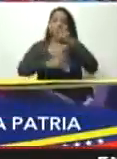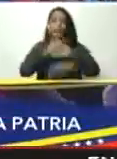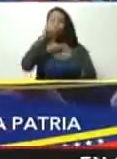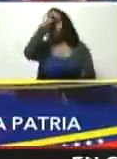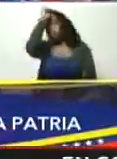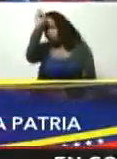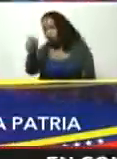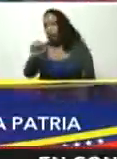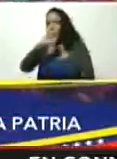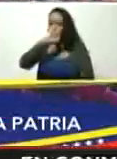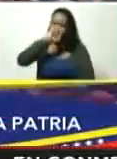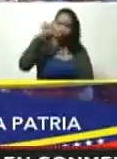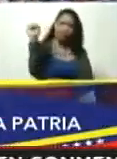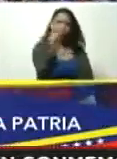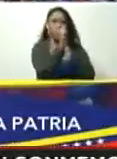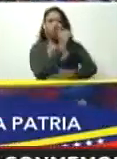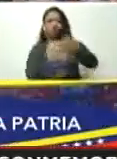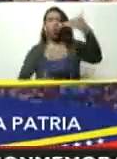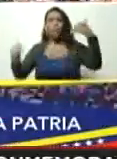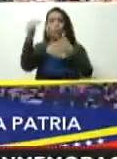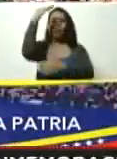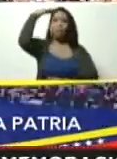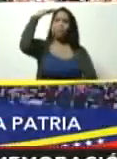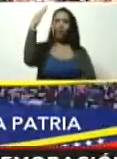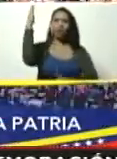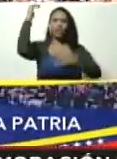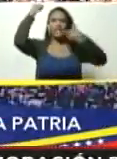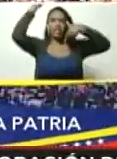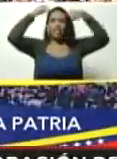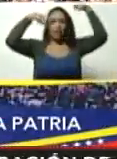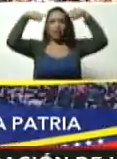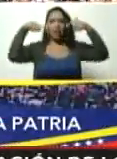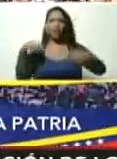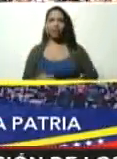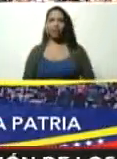nuestro amado comandante supremo, Hugo Rafael Chávez Frías.